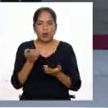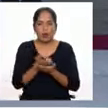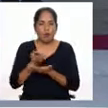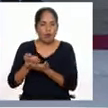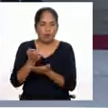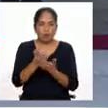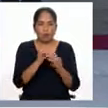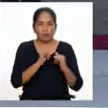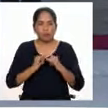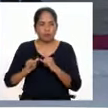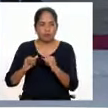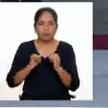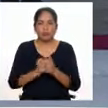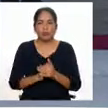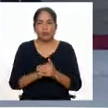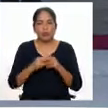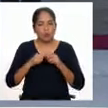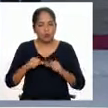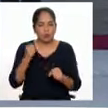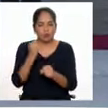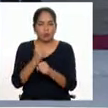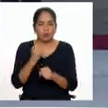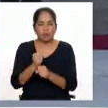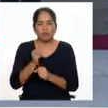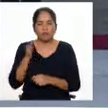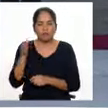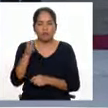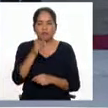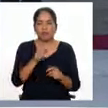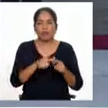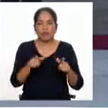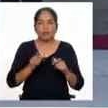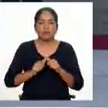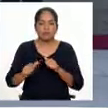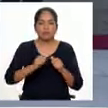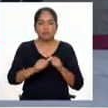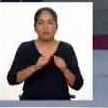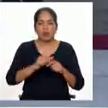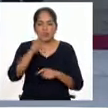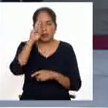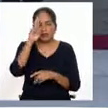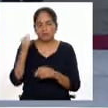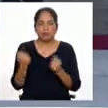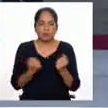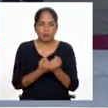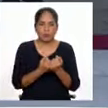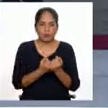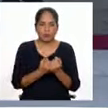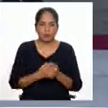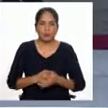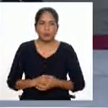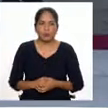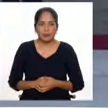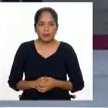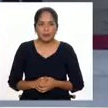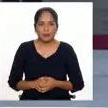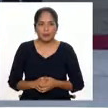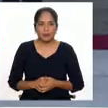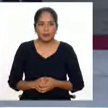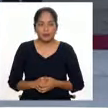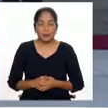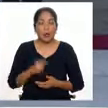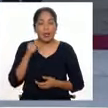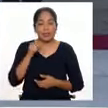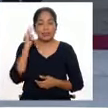que igual que usted camina, trabaja, llega a los pueblos más lejanos del Perú, vamos a apoyarlos. Y eso es por eso,